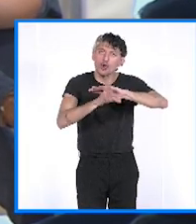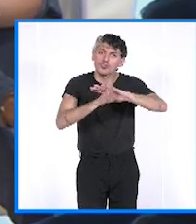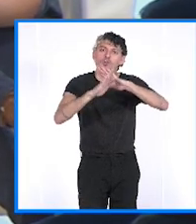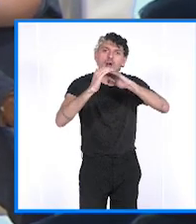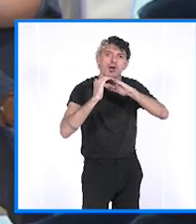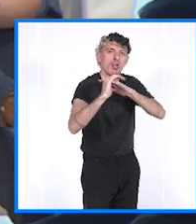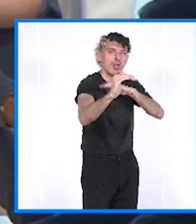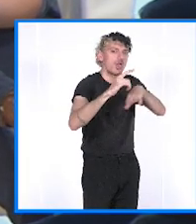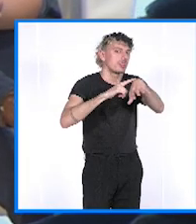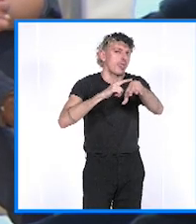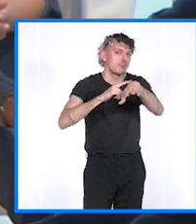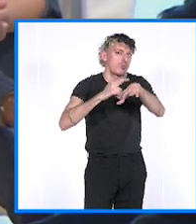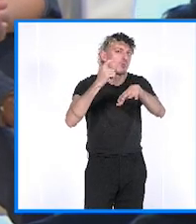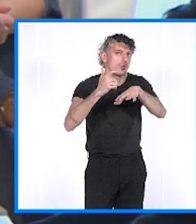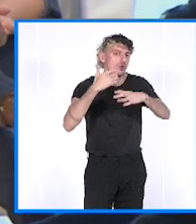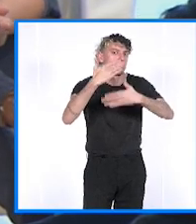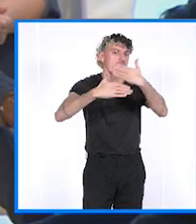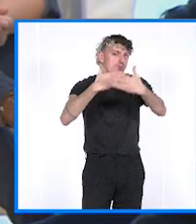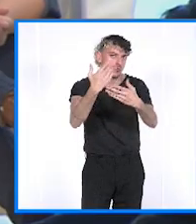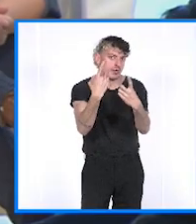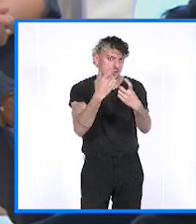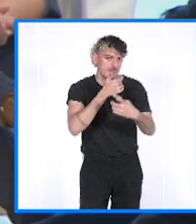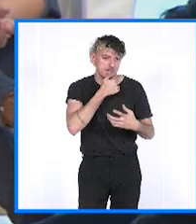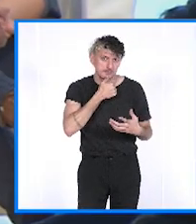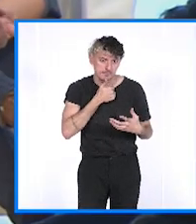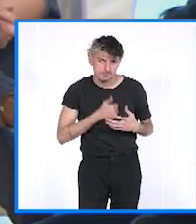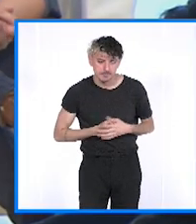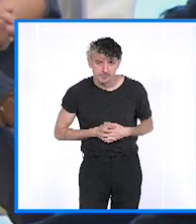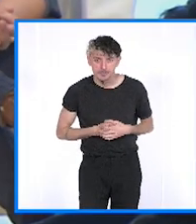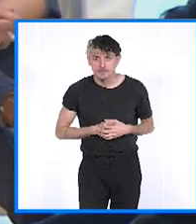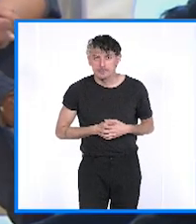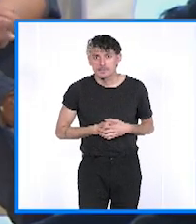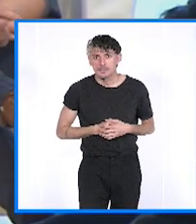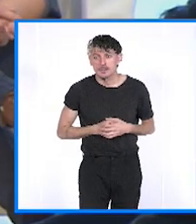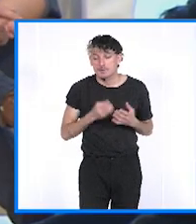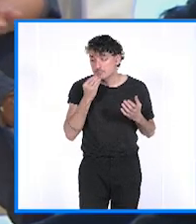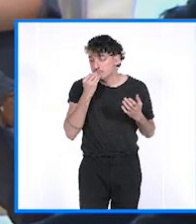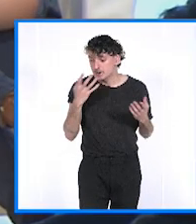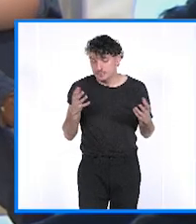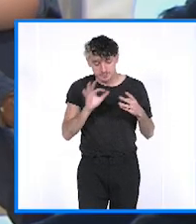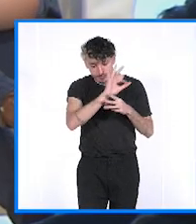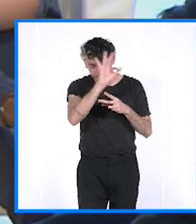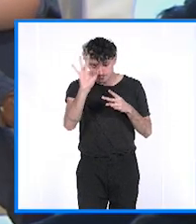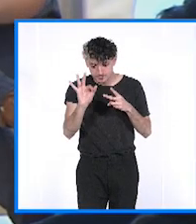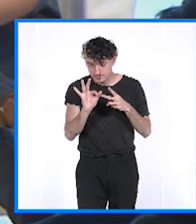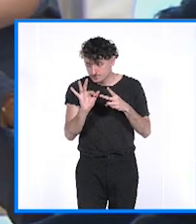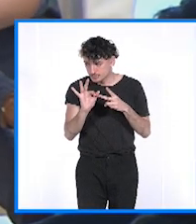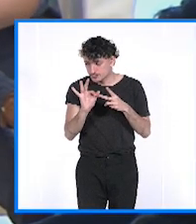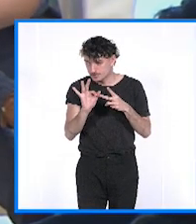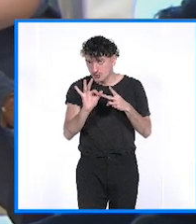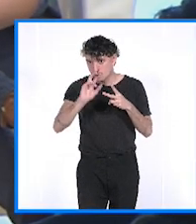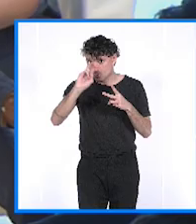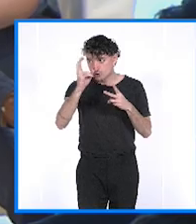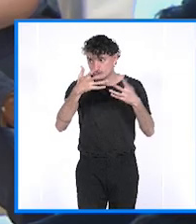y y requieren tiempo no los cambios requieren tiempo y luego e bueno otro de los e